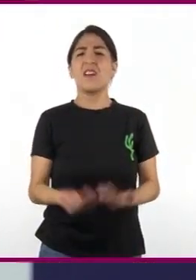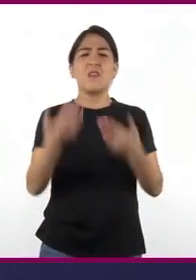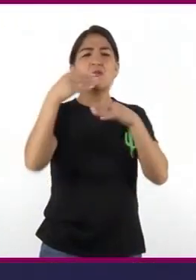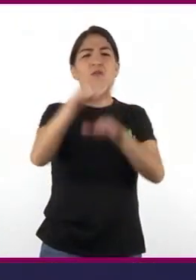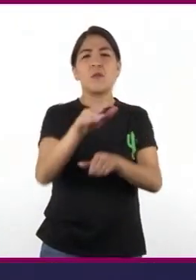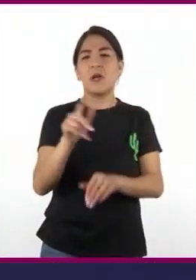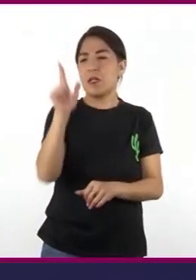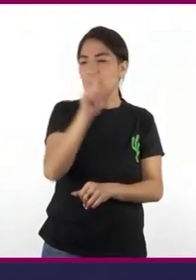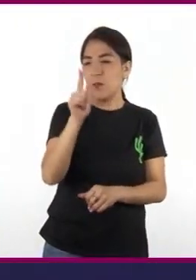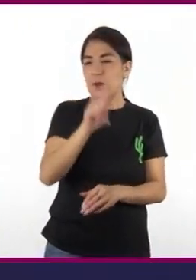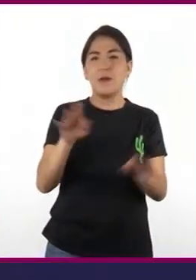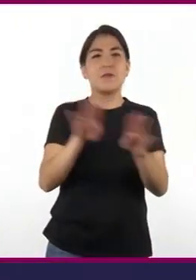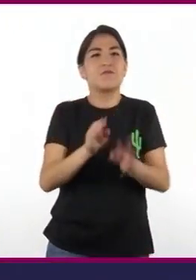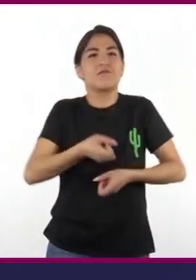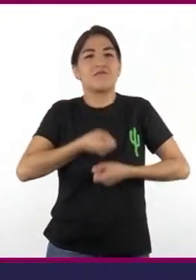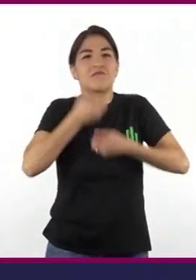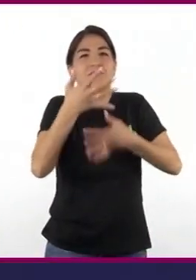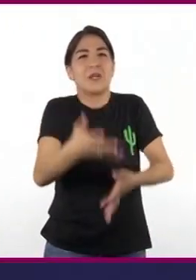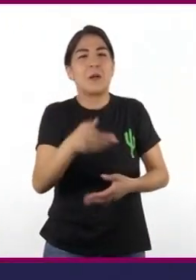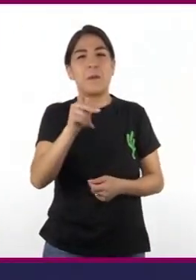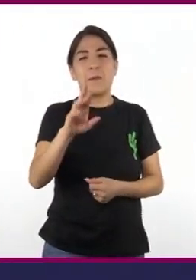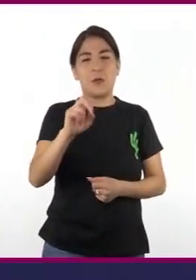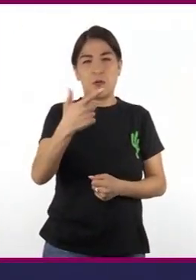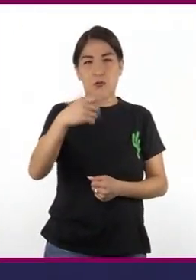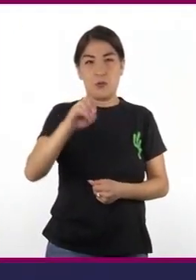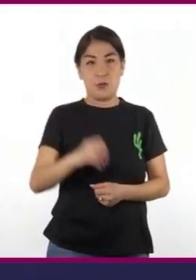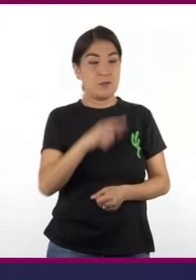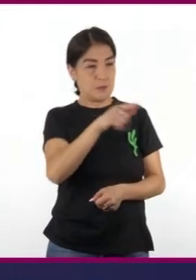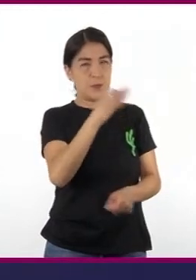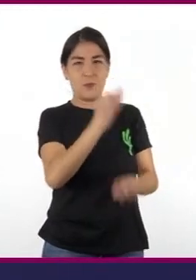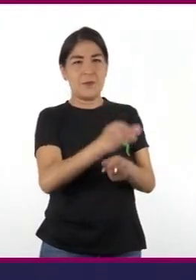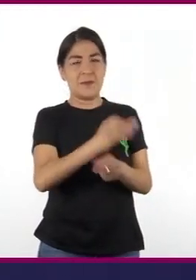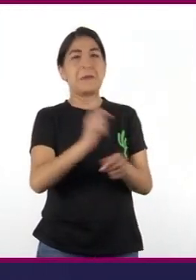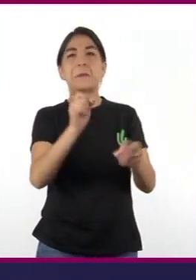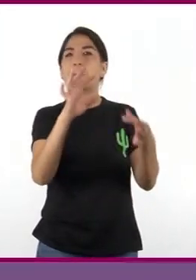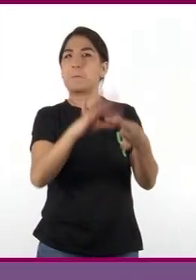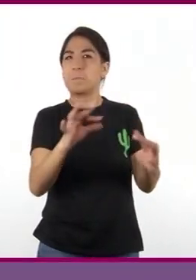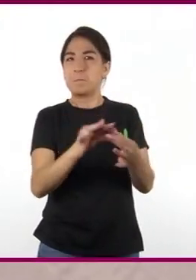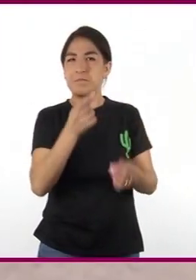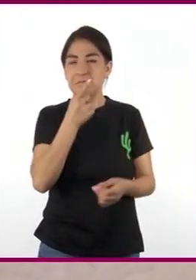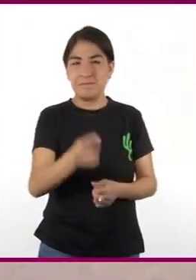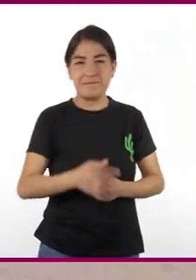nos expresamos en un prólogo, nuestro especialista prosigue.